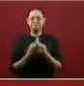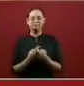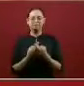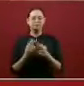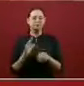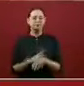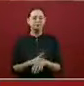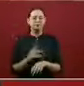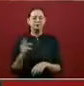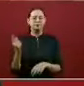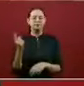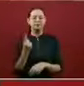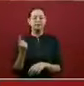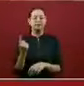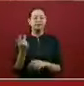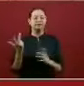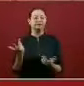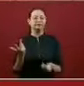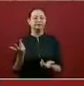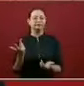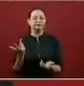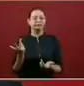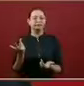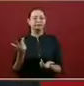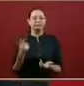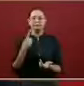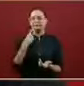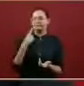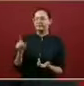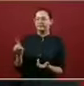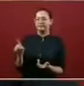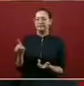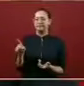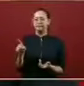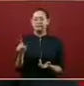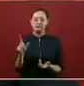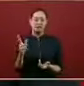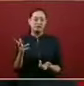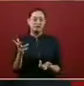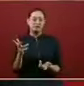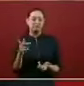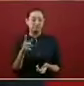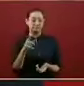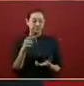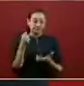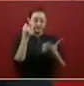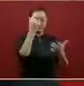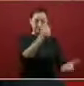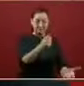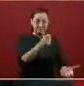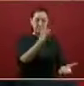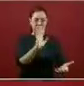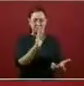queja es de que ese dinero no se aplica bien.